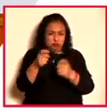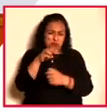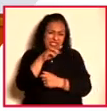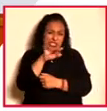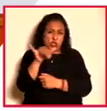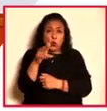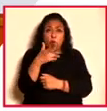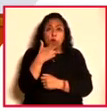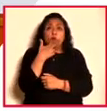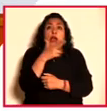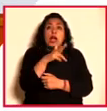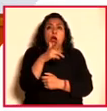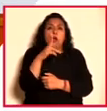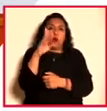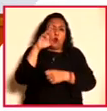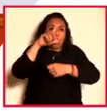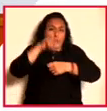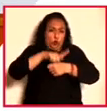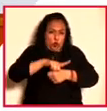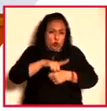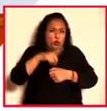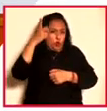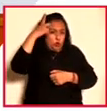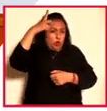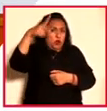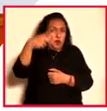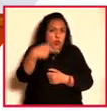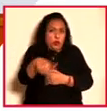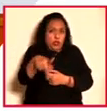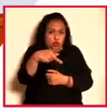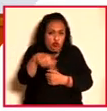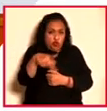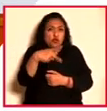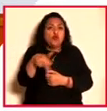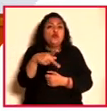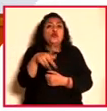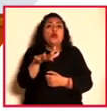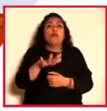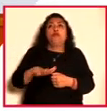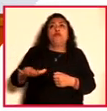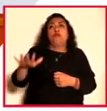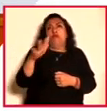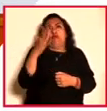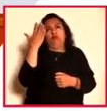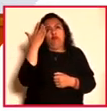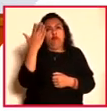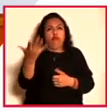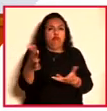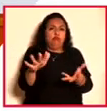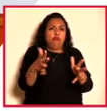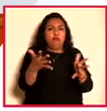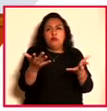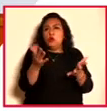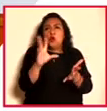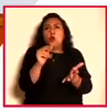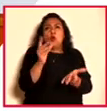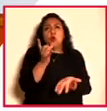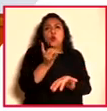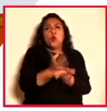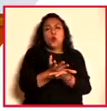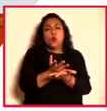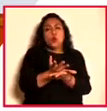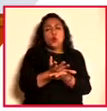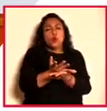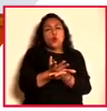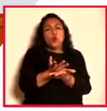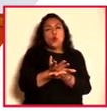patrimonio cultural que está abarcando, pues, no solamente su